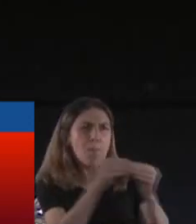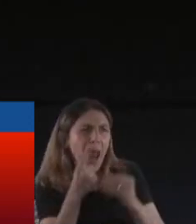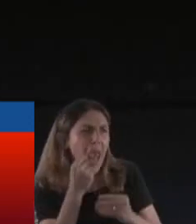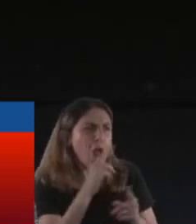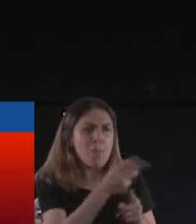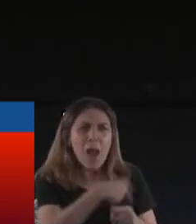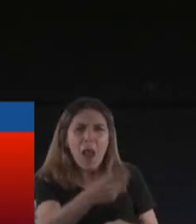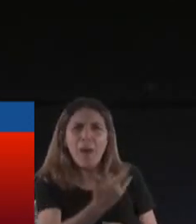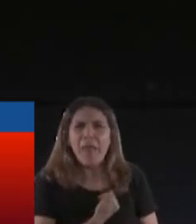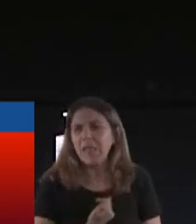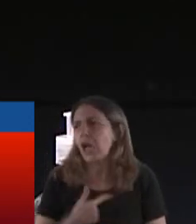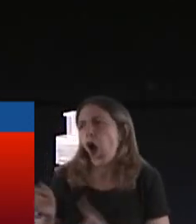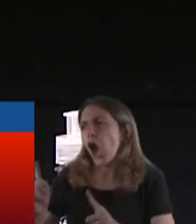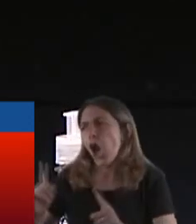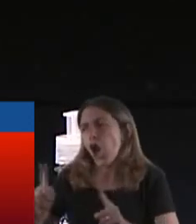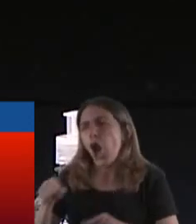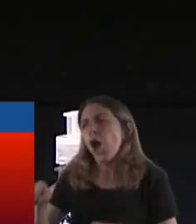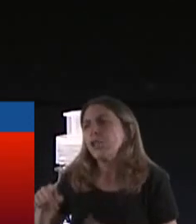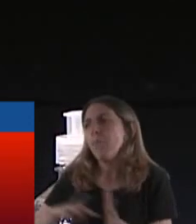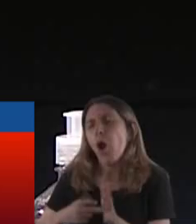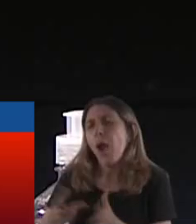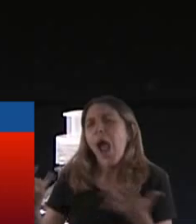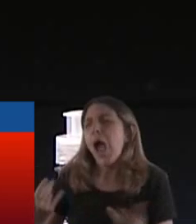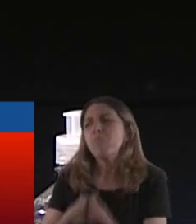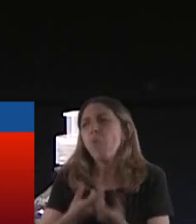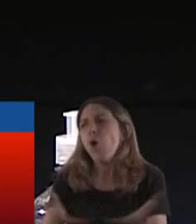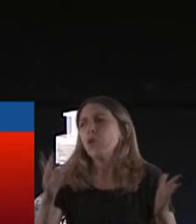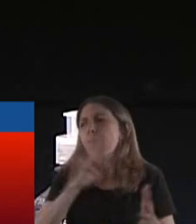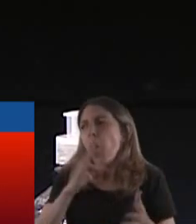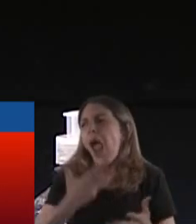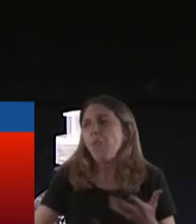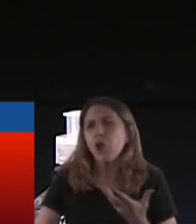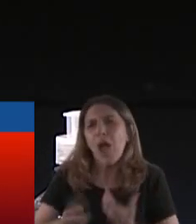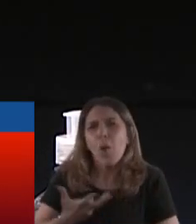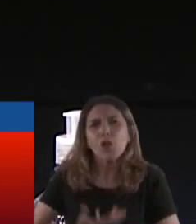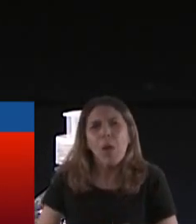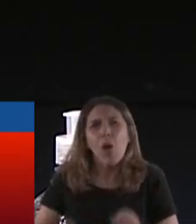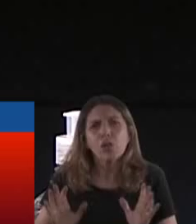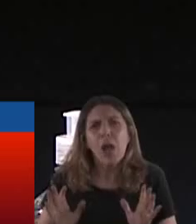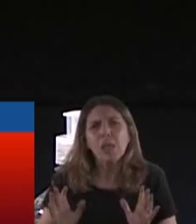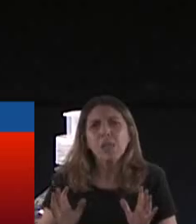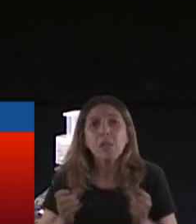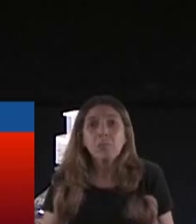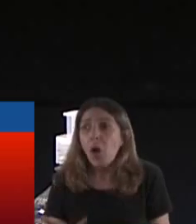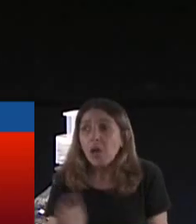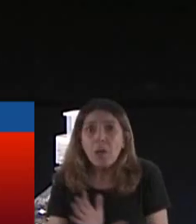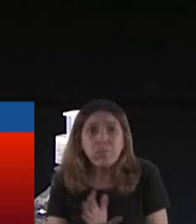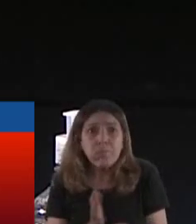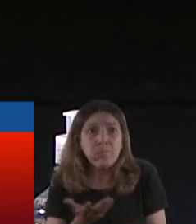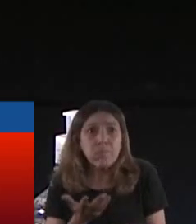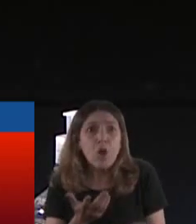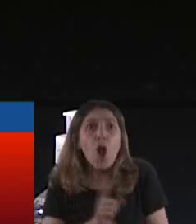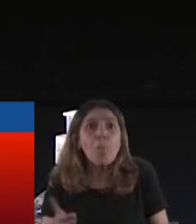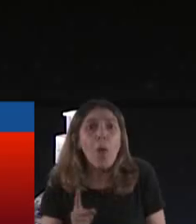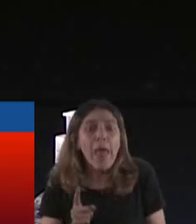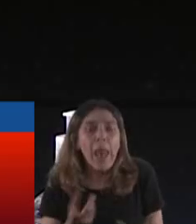decían, no, porque acá el problema es que muchas mujeres abortan porque en verdad no tienen condiciones para criar